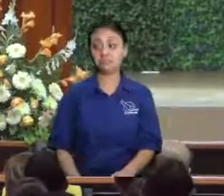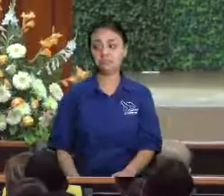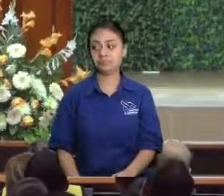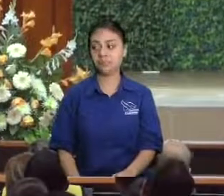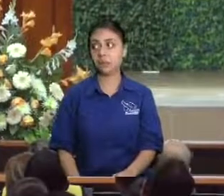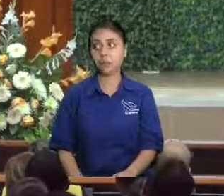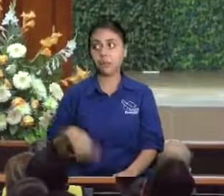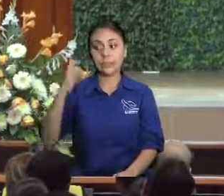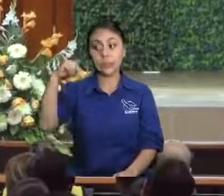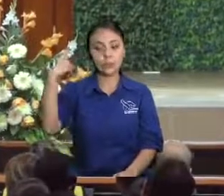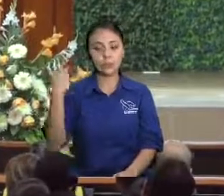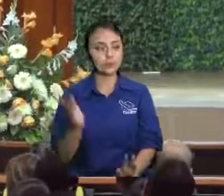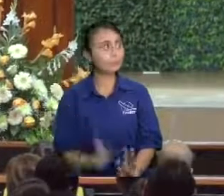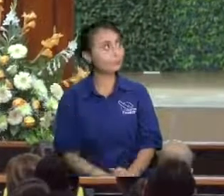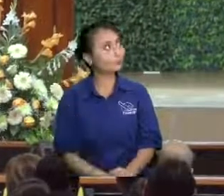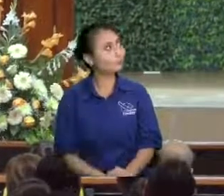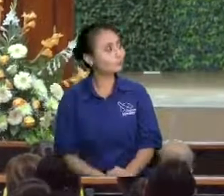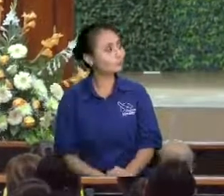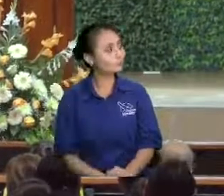Místicos.